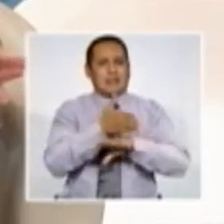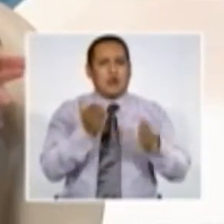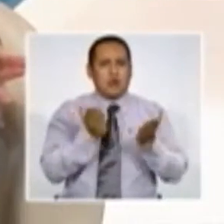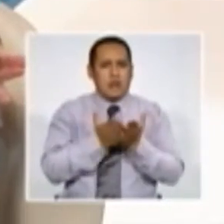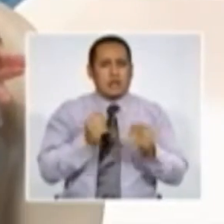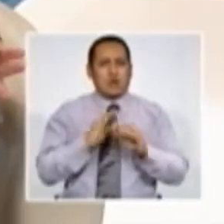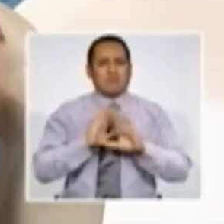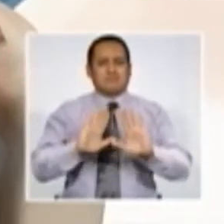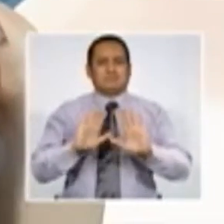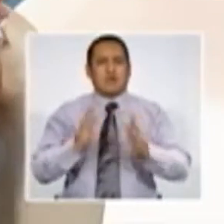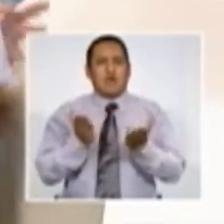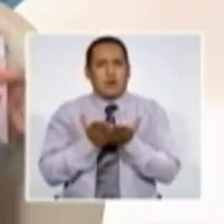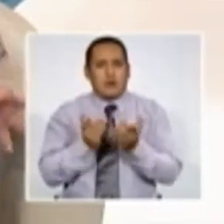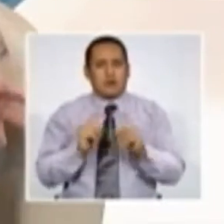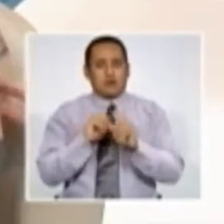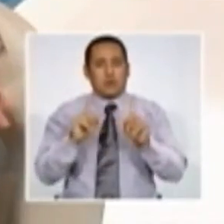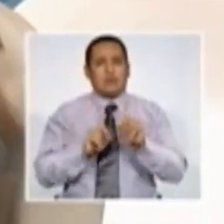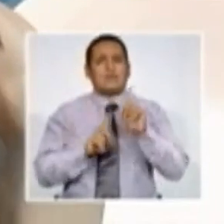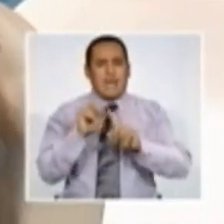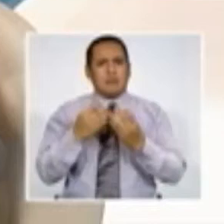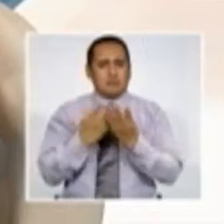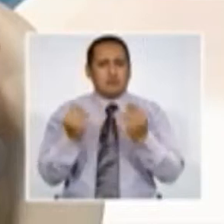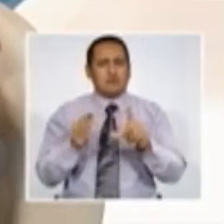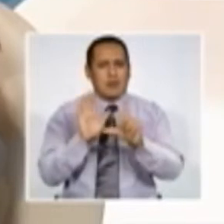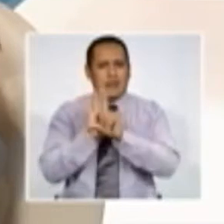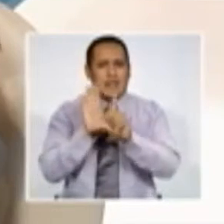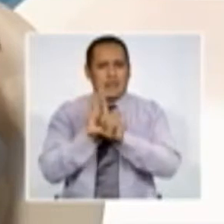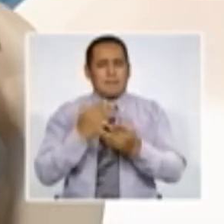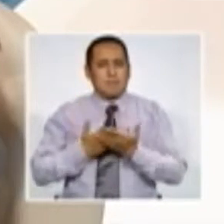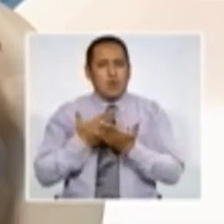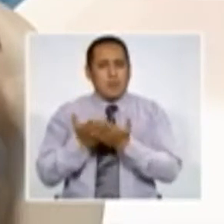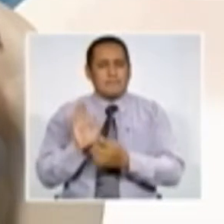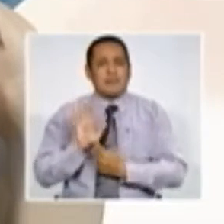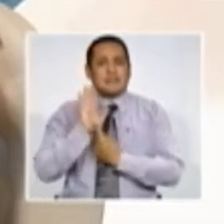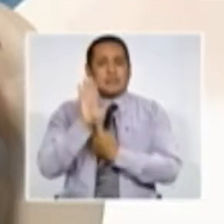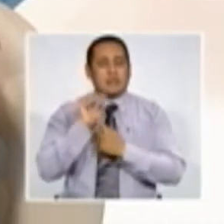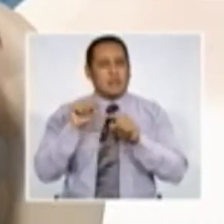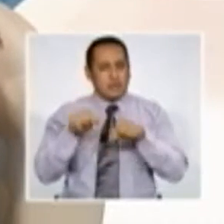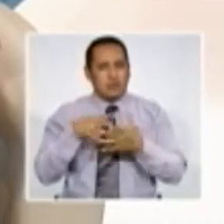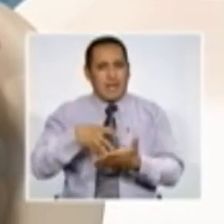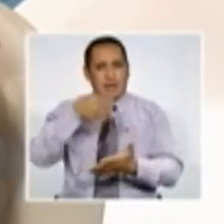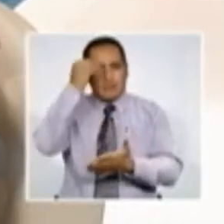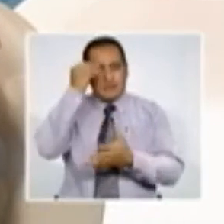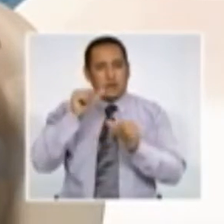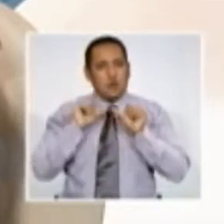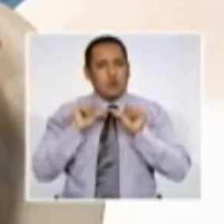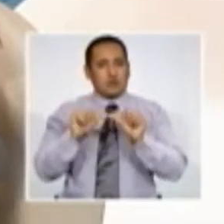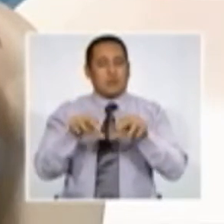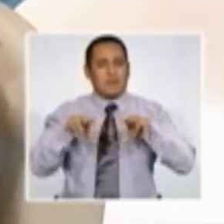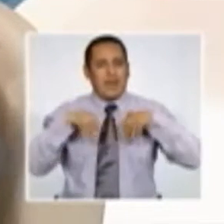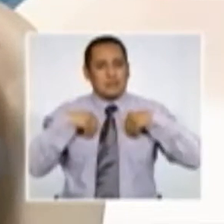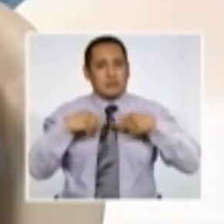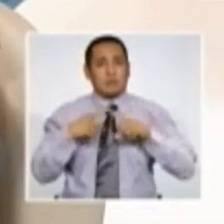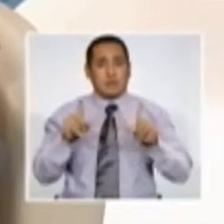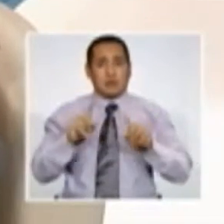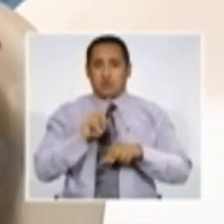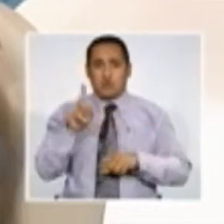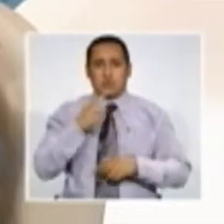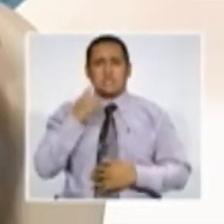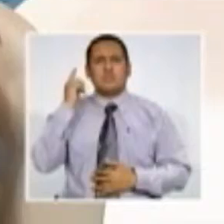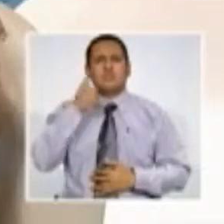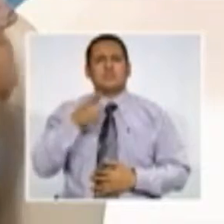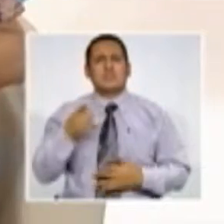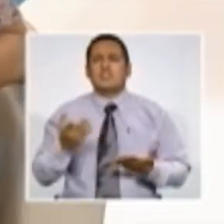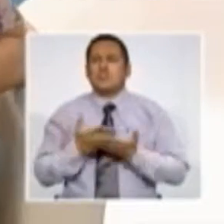pago de las pensiones, ¿no? Hay otros mecanismos ya amparados en esta ley que se tienen que seguir y que de no hacerlo lo